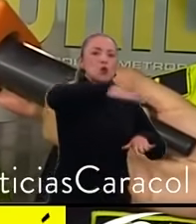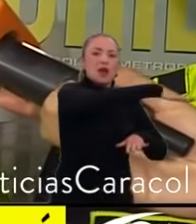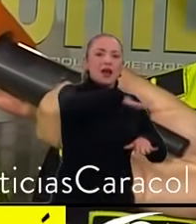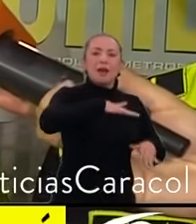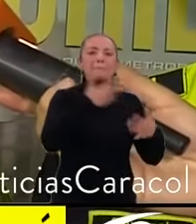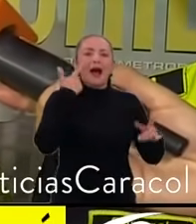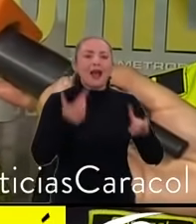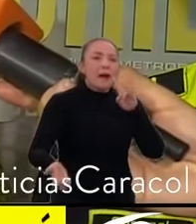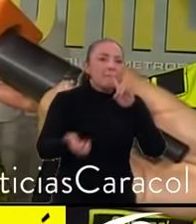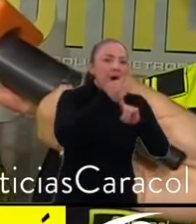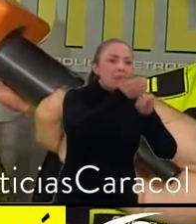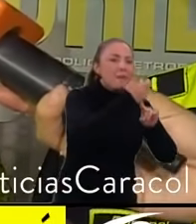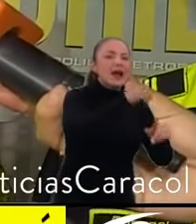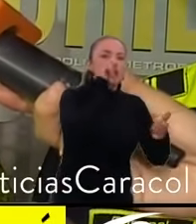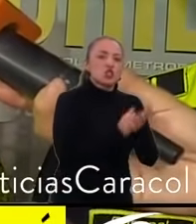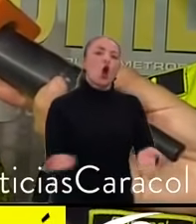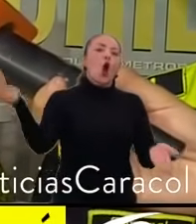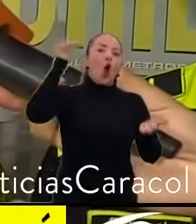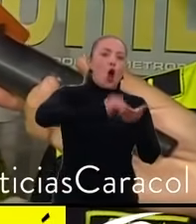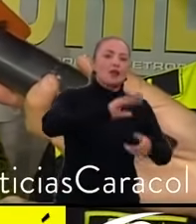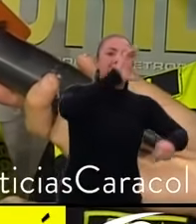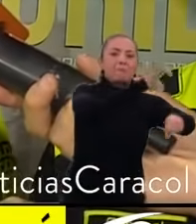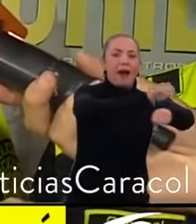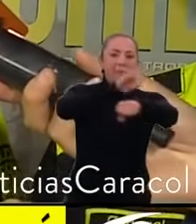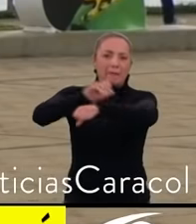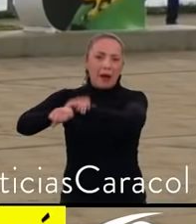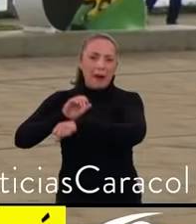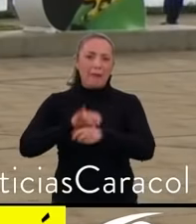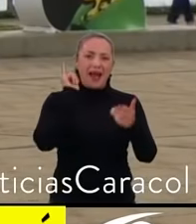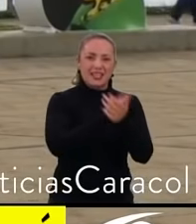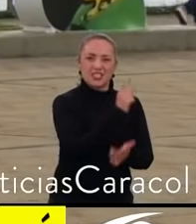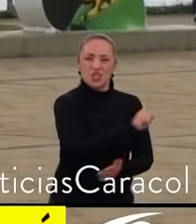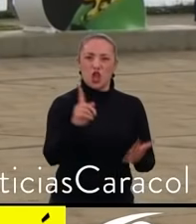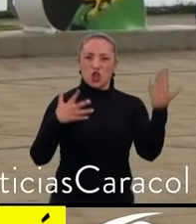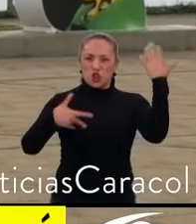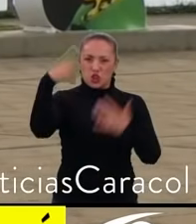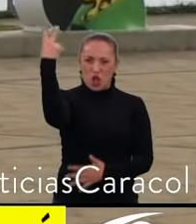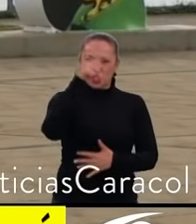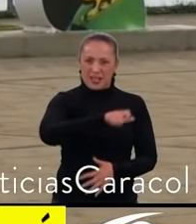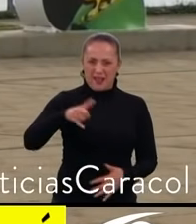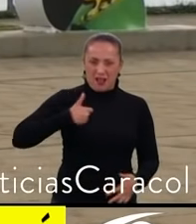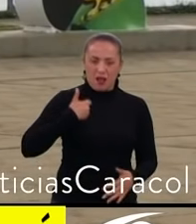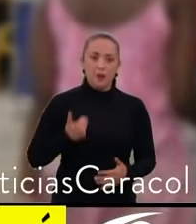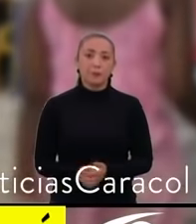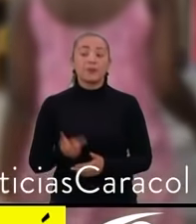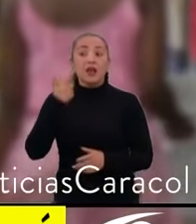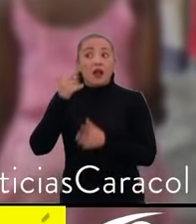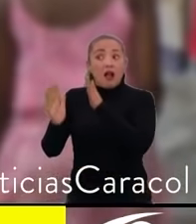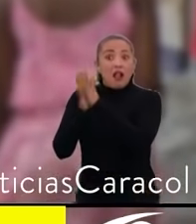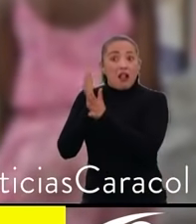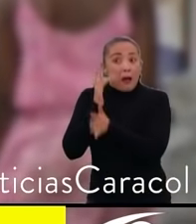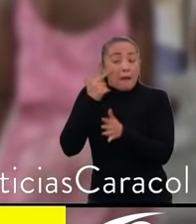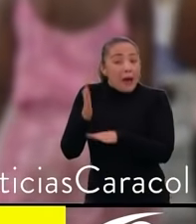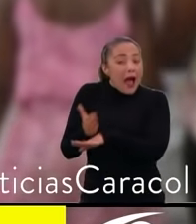fin de lograr la recaptura, la reaprehensión de estas personas. La información preliminar señala que la